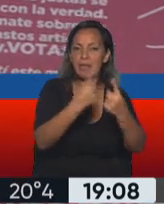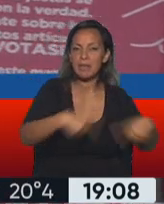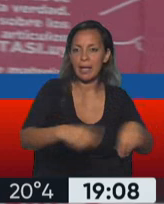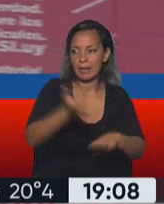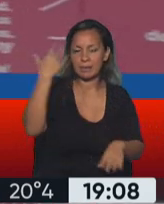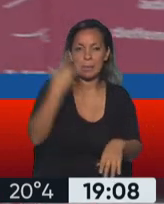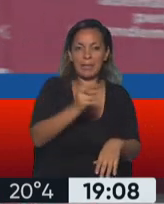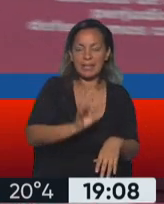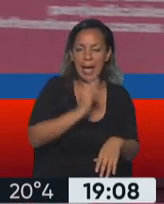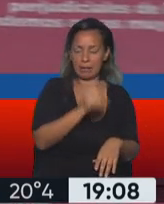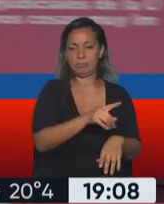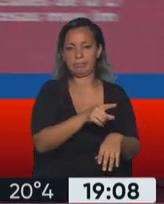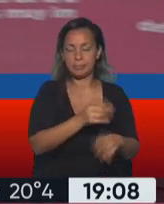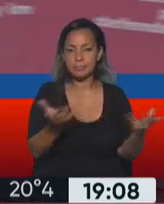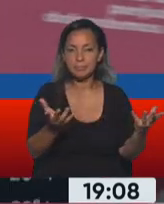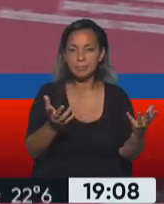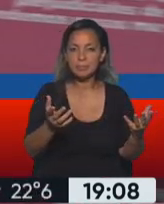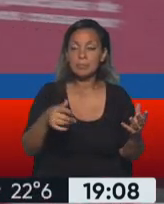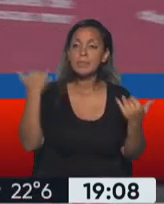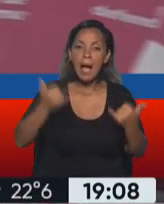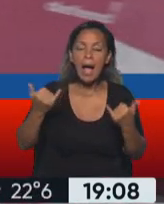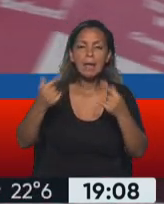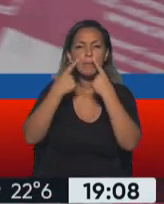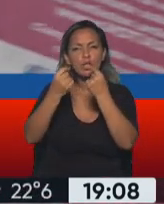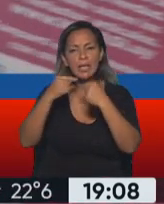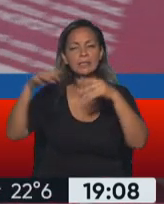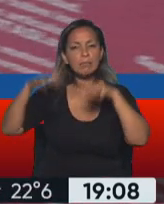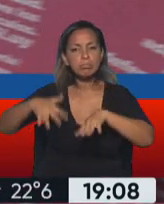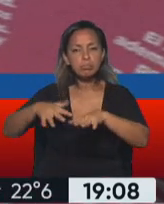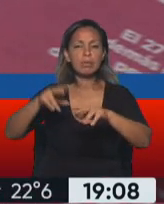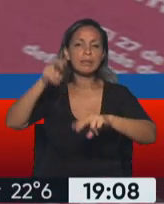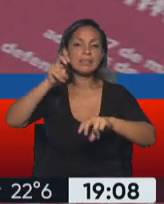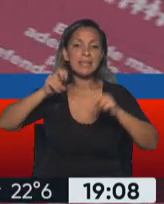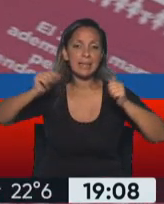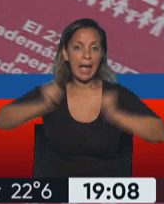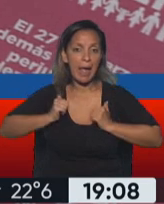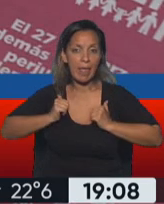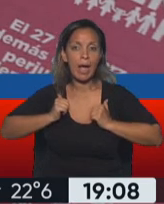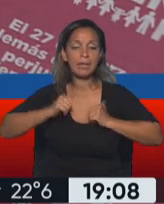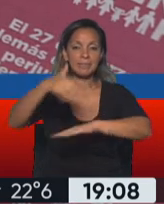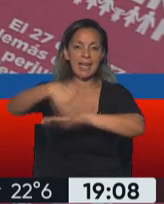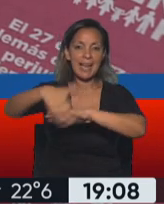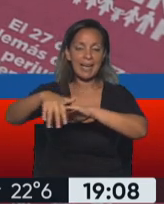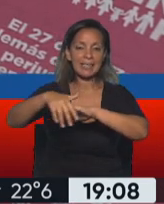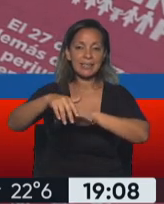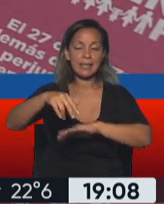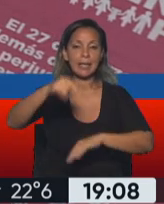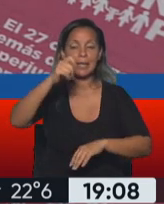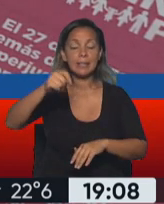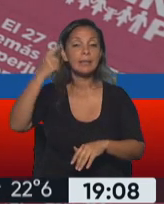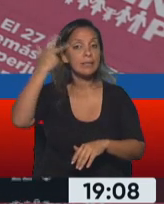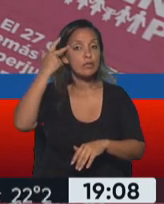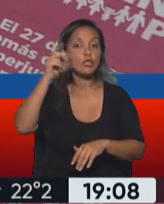hace más de 20 años. Tú haces una protesta, una sentada en nuestra calle emblemática 18 de julio y la policía viene a